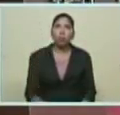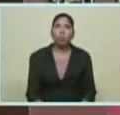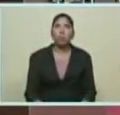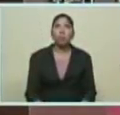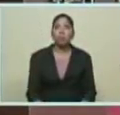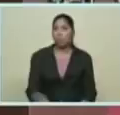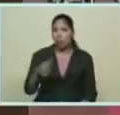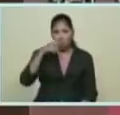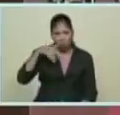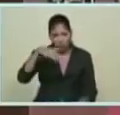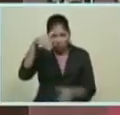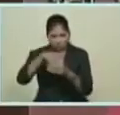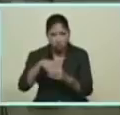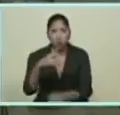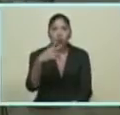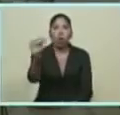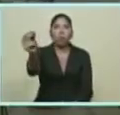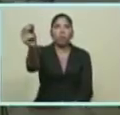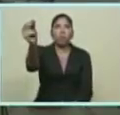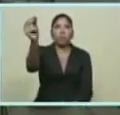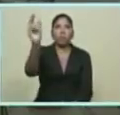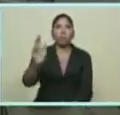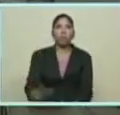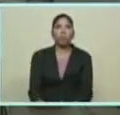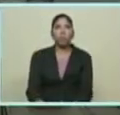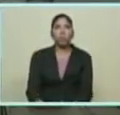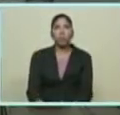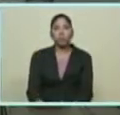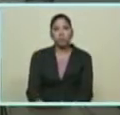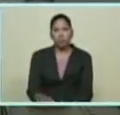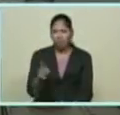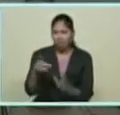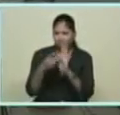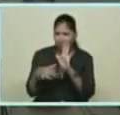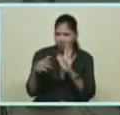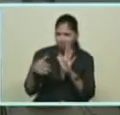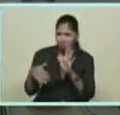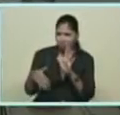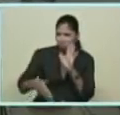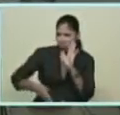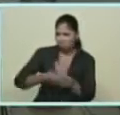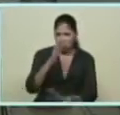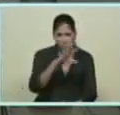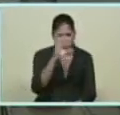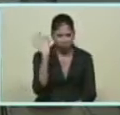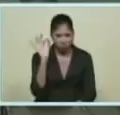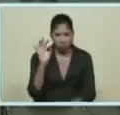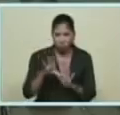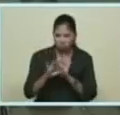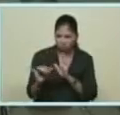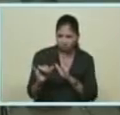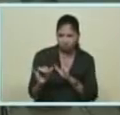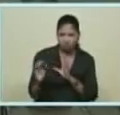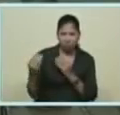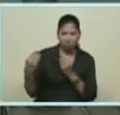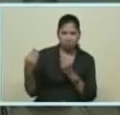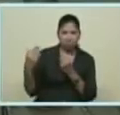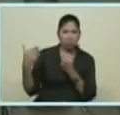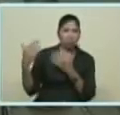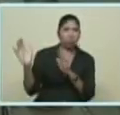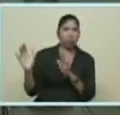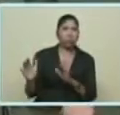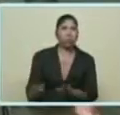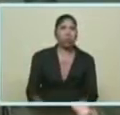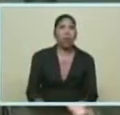pueblo no iba a votar, pues. Que el pueblo no tenía derecho a ir a elegir a sus constituyentes. Pero